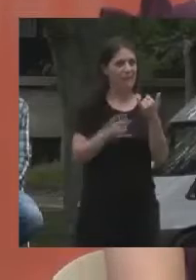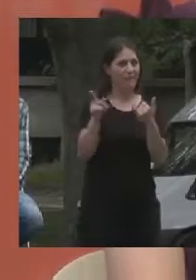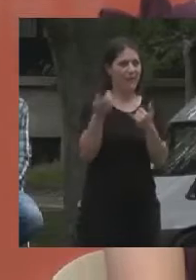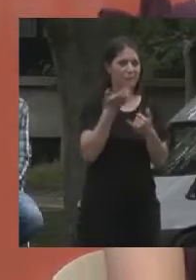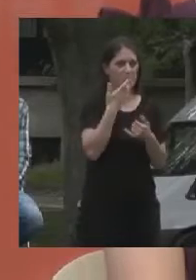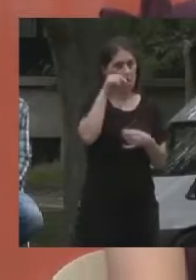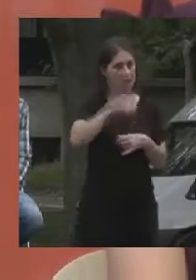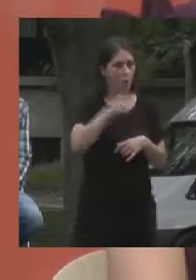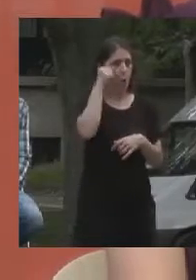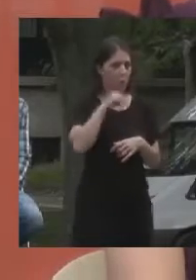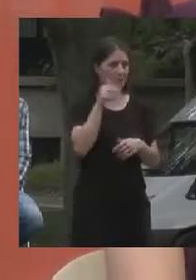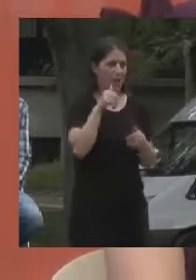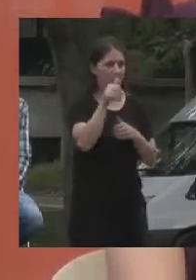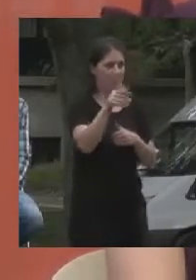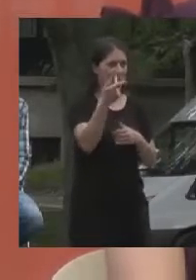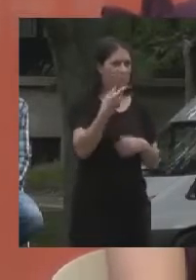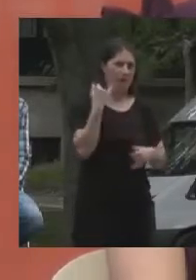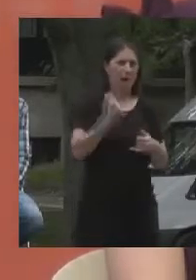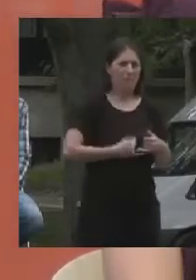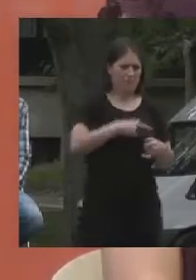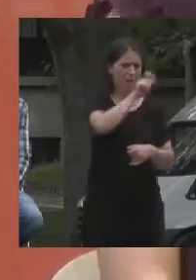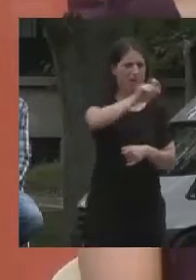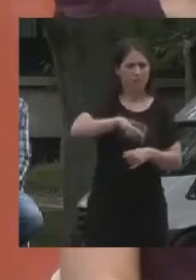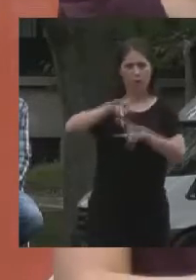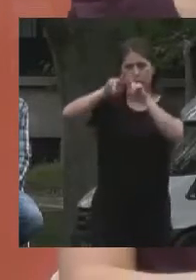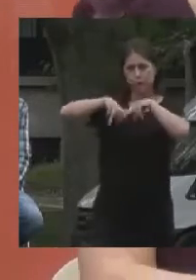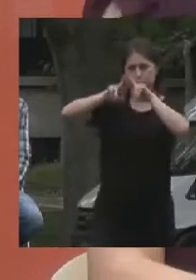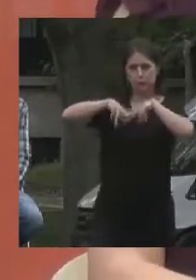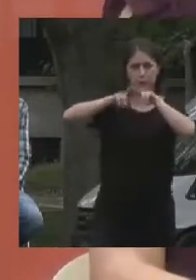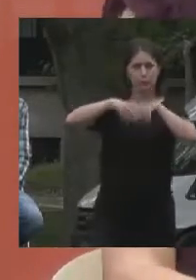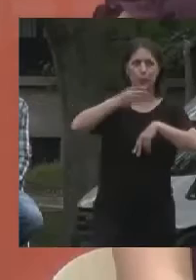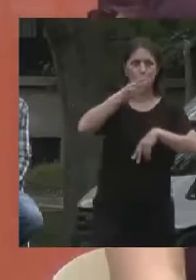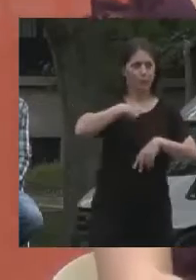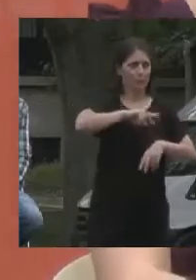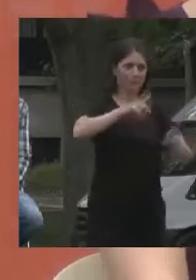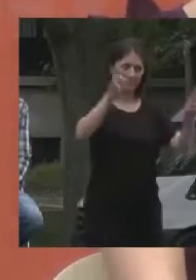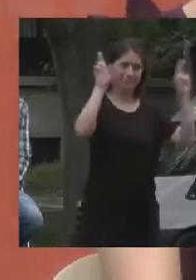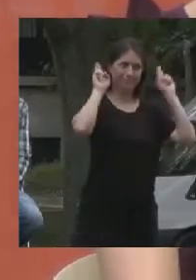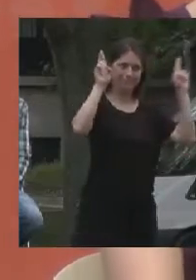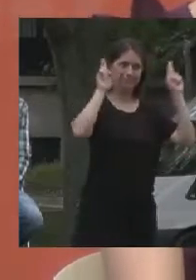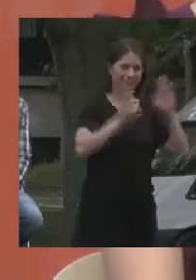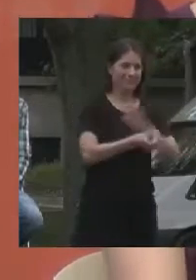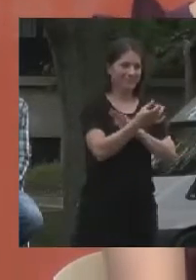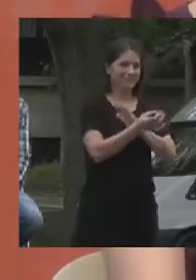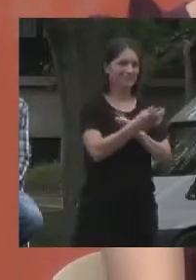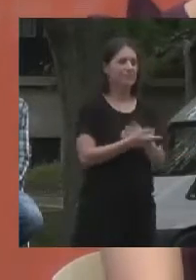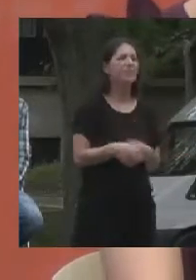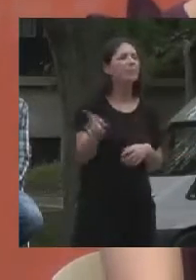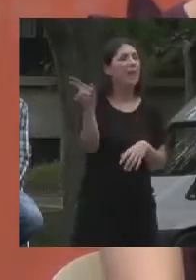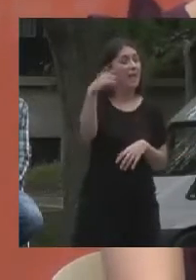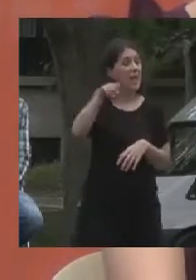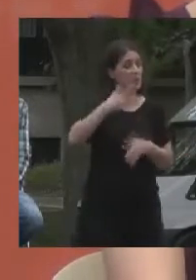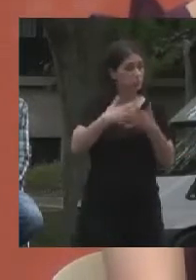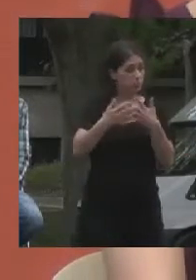en Ourense tamén van sair grandes analistas. Temos esperanza neso. Eles din que